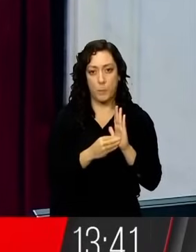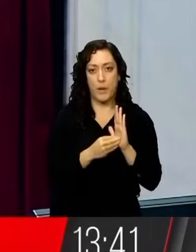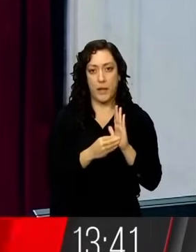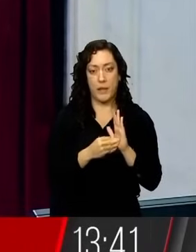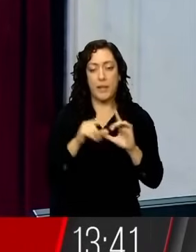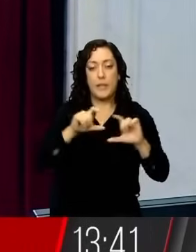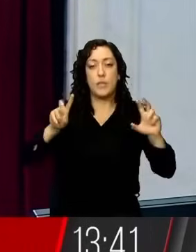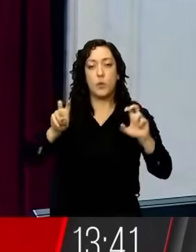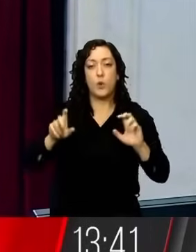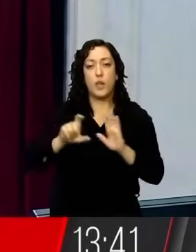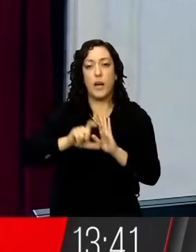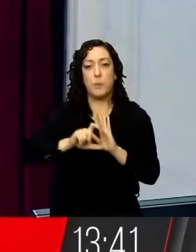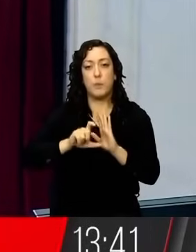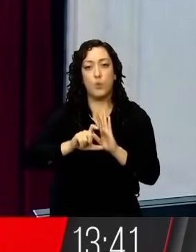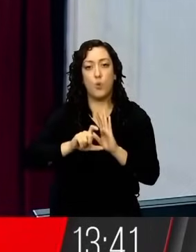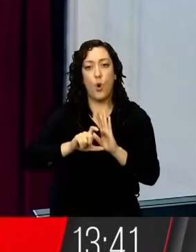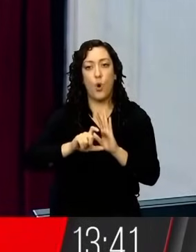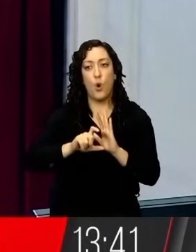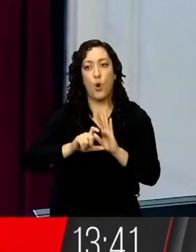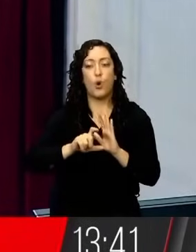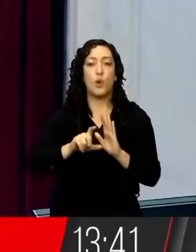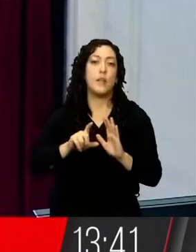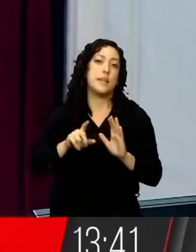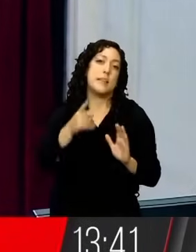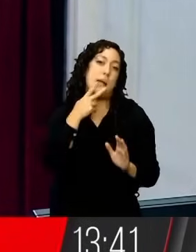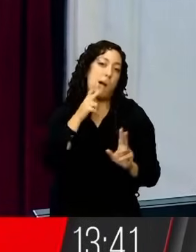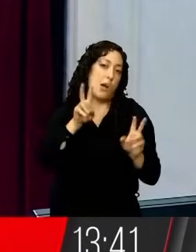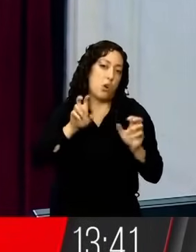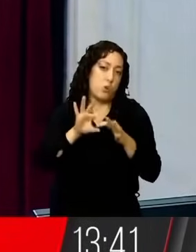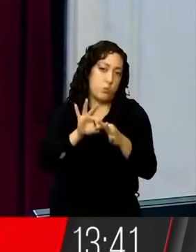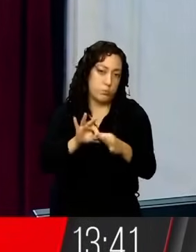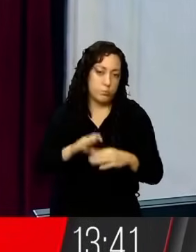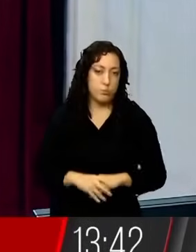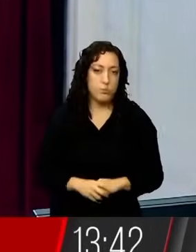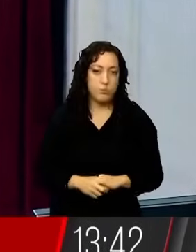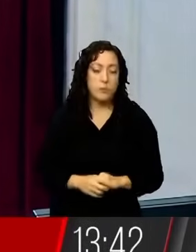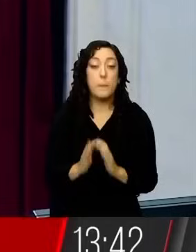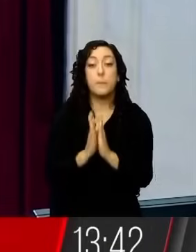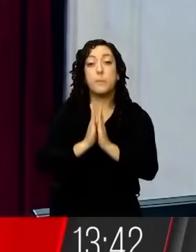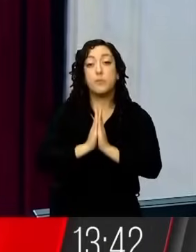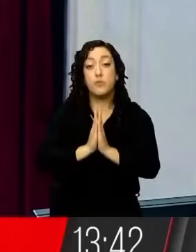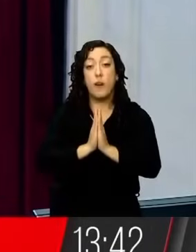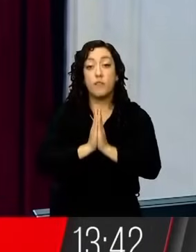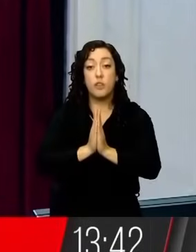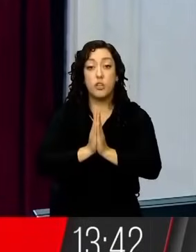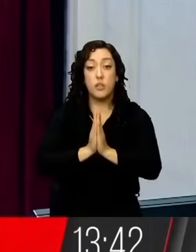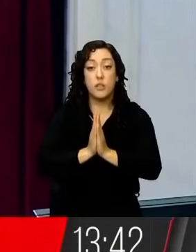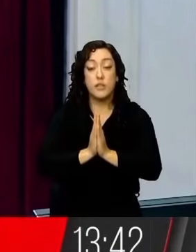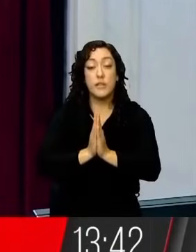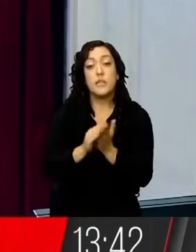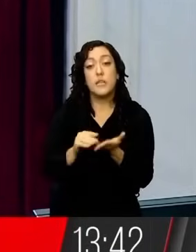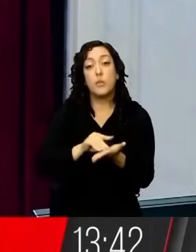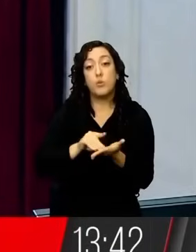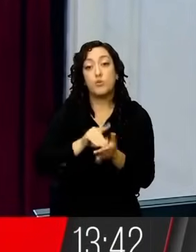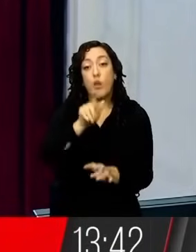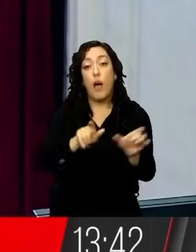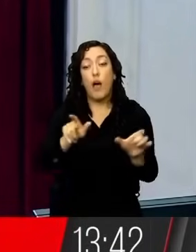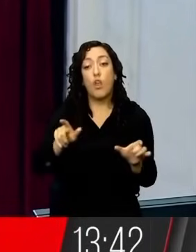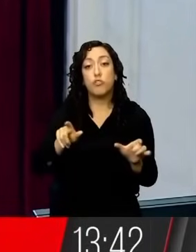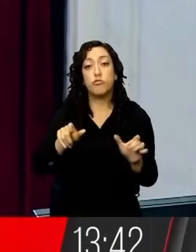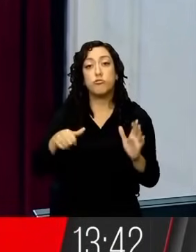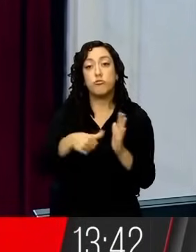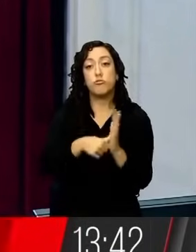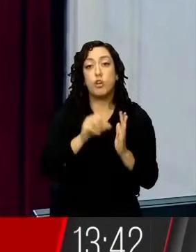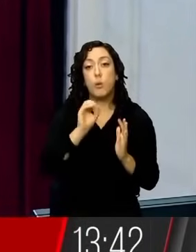título 10, capítulo tabaco. Por favor, diputados,